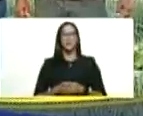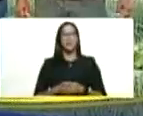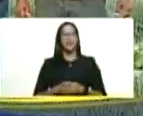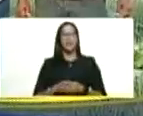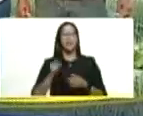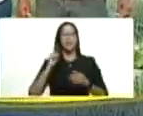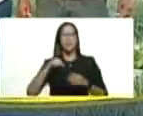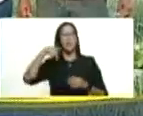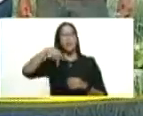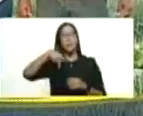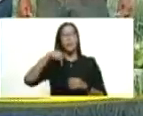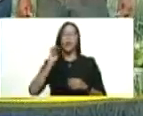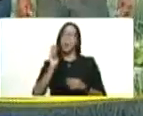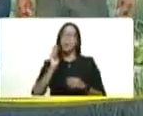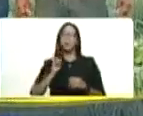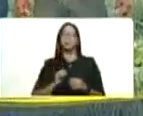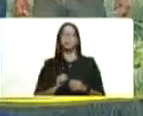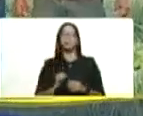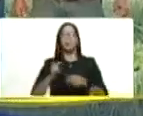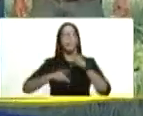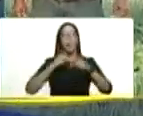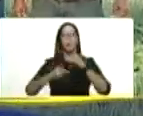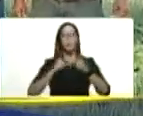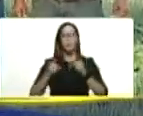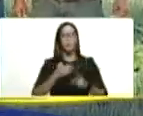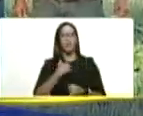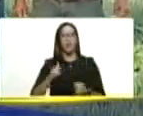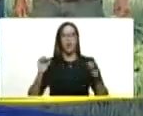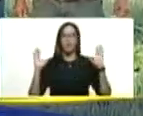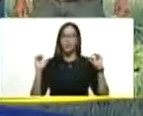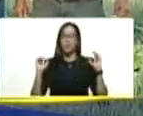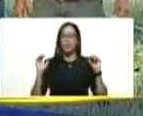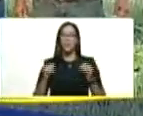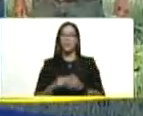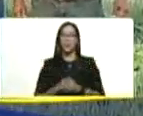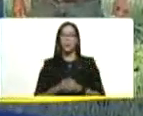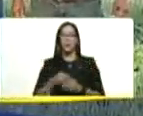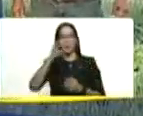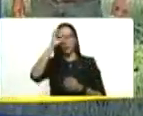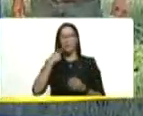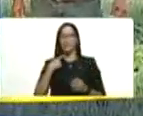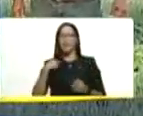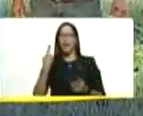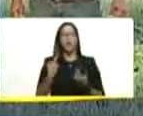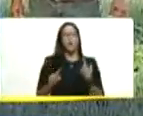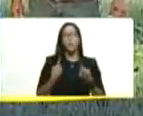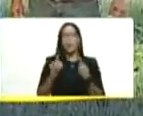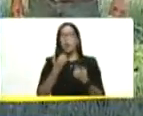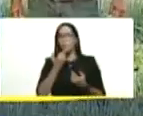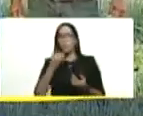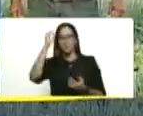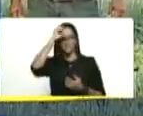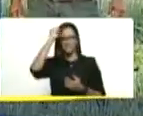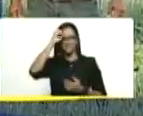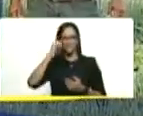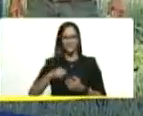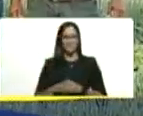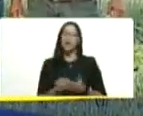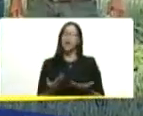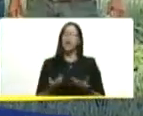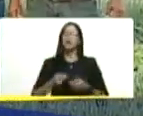la producción. Quiero despedirme, no sé si usted tiene alguna inquietud, pero despedirme recordando a